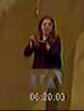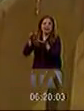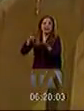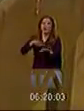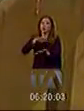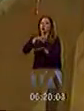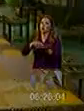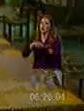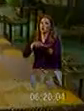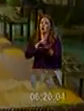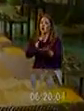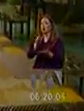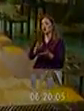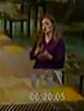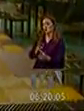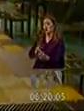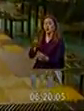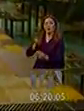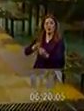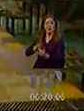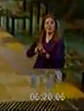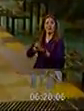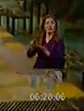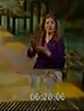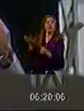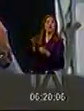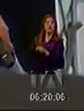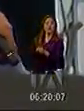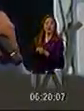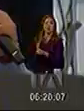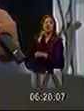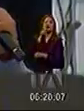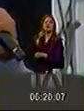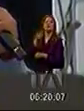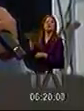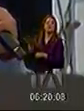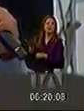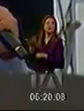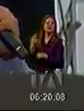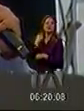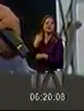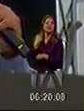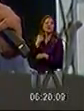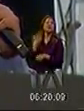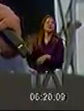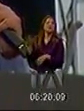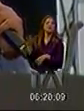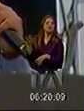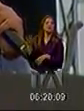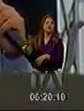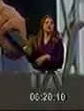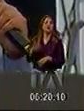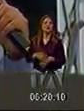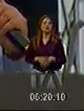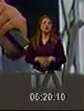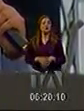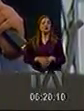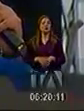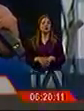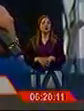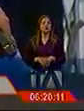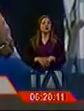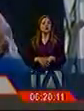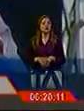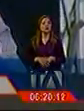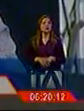el sector industrial no afectará a las clases populares. El único subsidio que no será tocado es el que